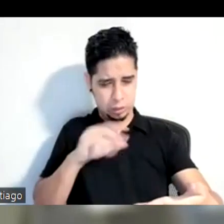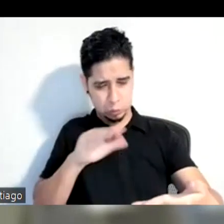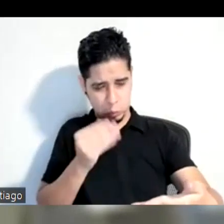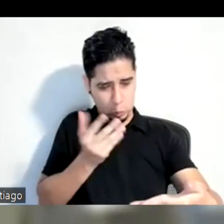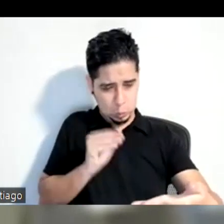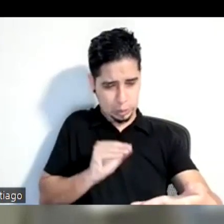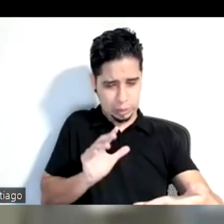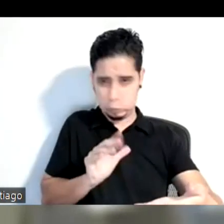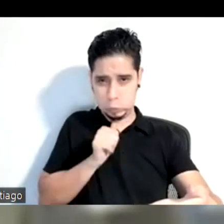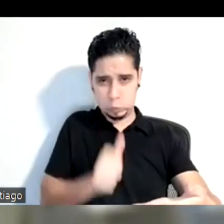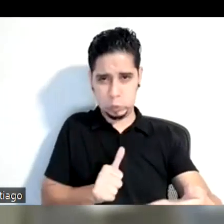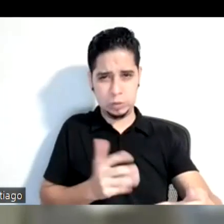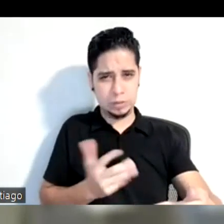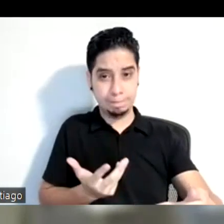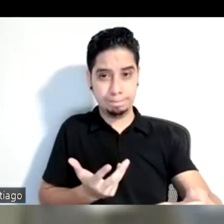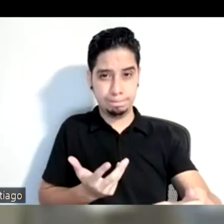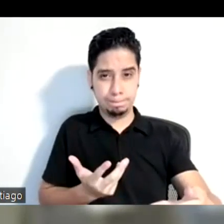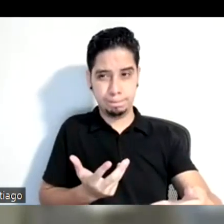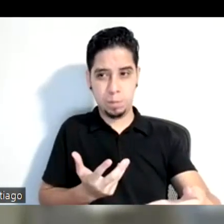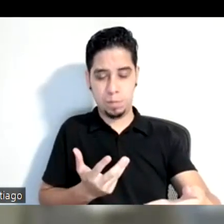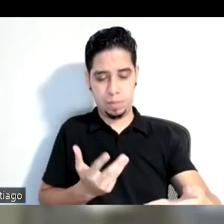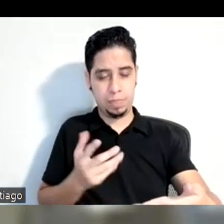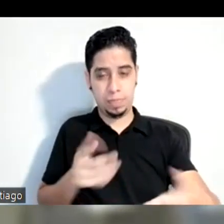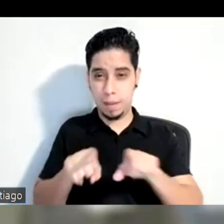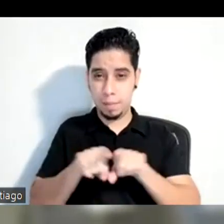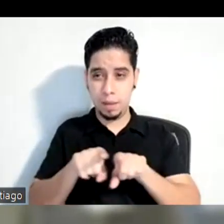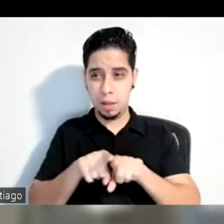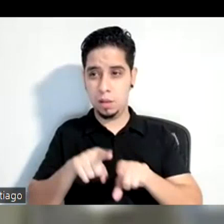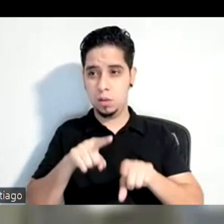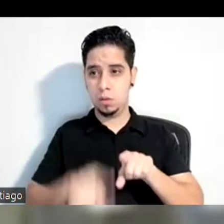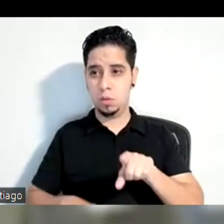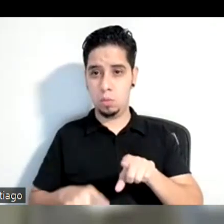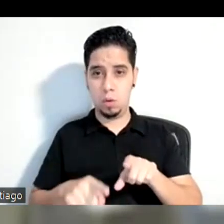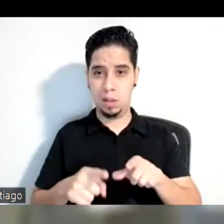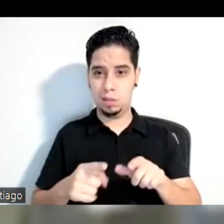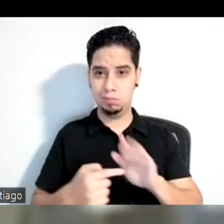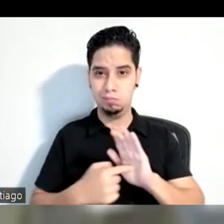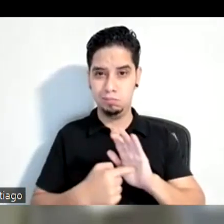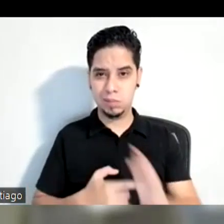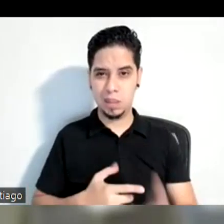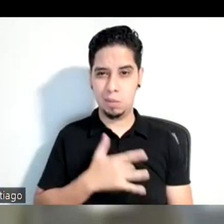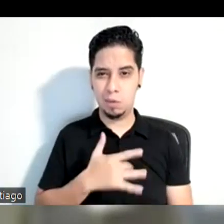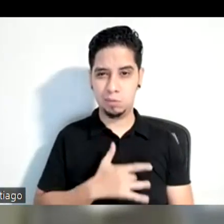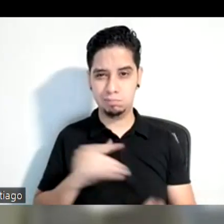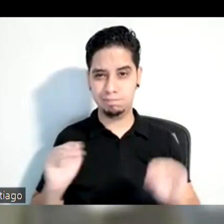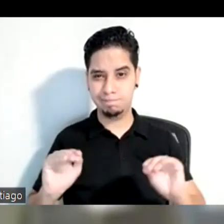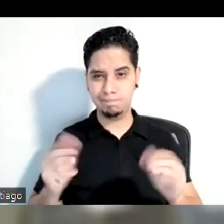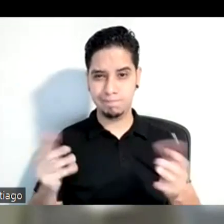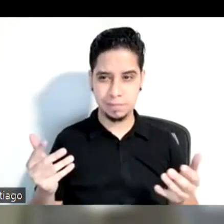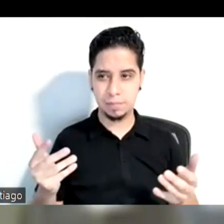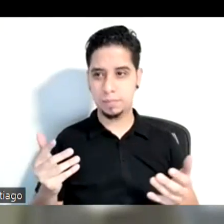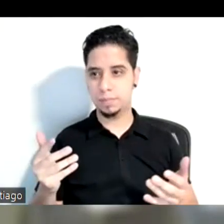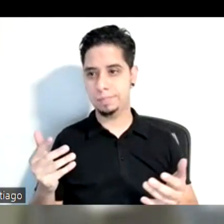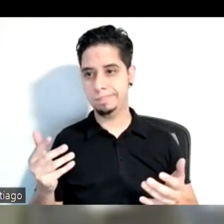dicen, ¿verdad? De manera escrita. Aparte de que no puedes demostrar emoción. Emoción, o sea, sí. La emoción